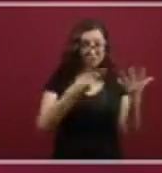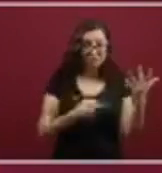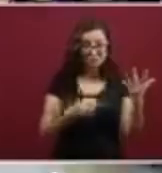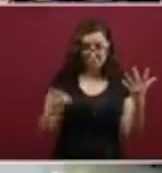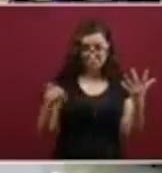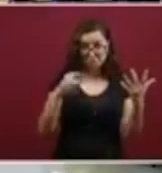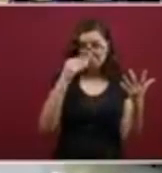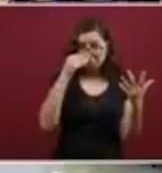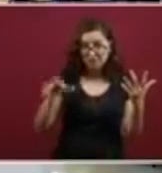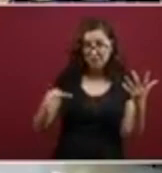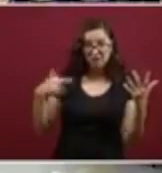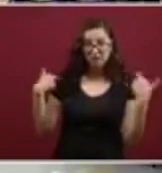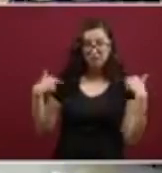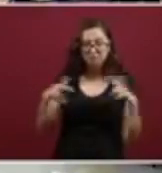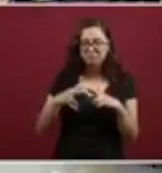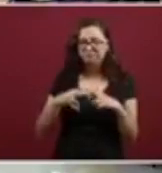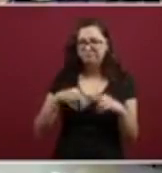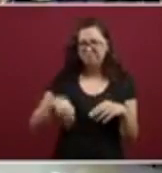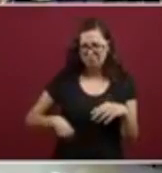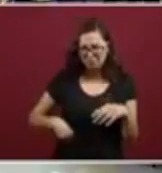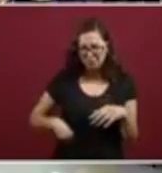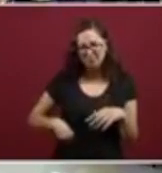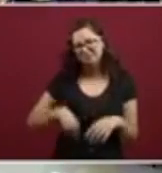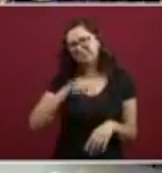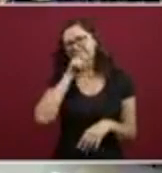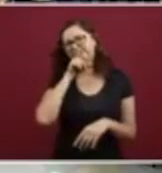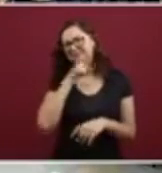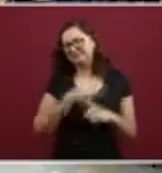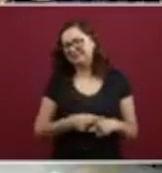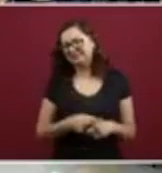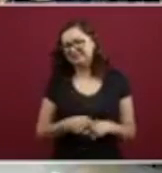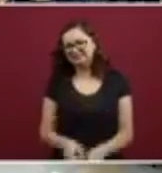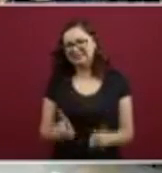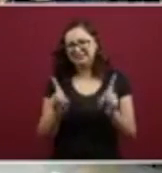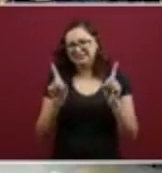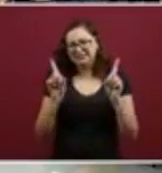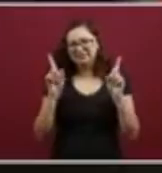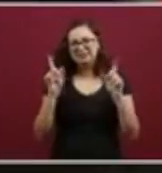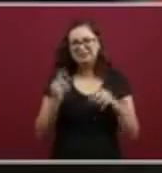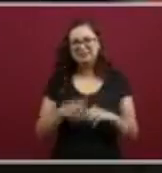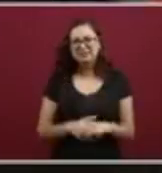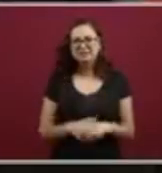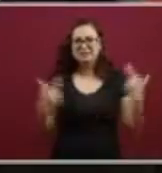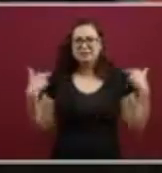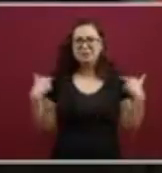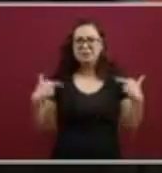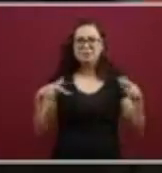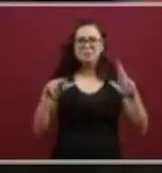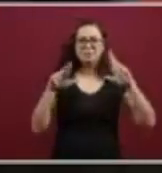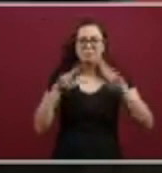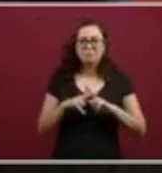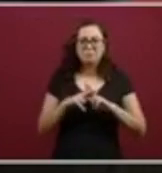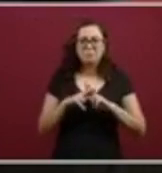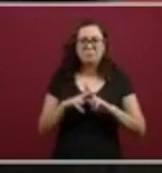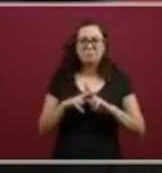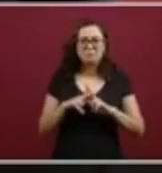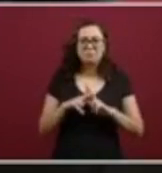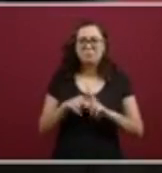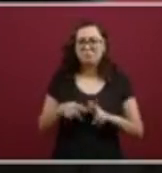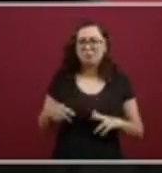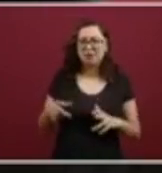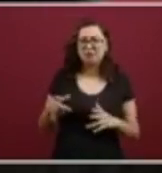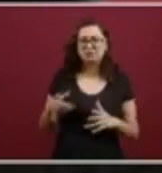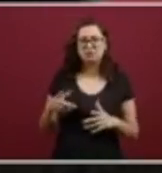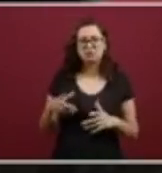maestros. Al contrario, los maestros en condiciones muy